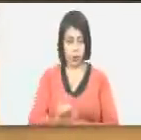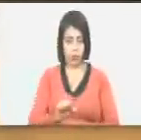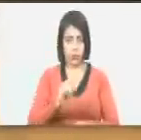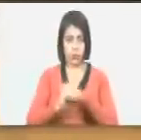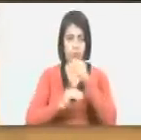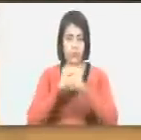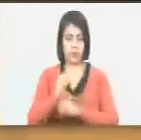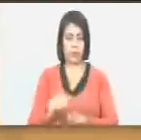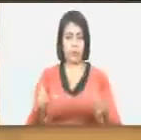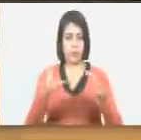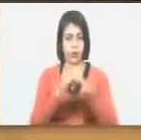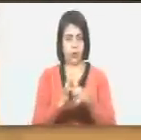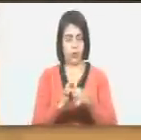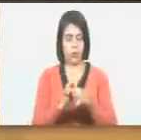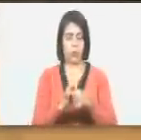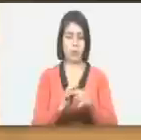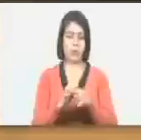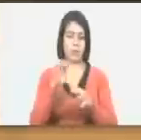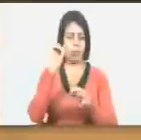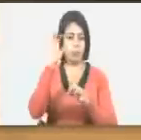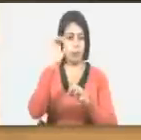autodenominada Unión Interparlamentaria.